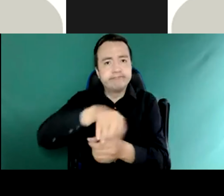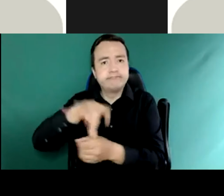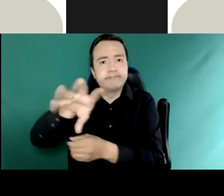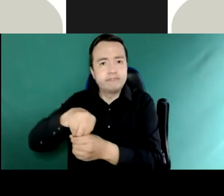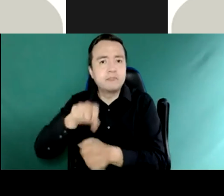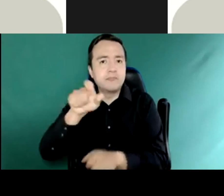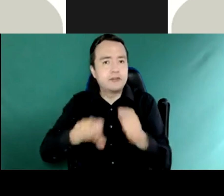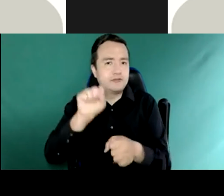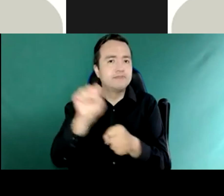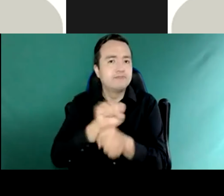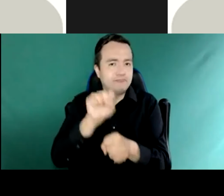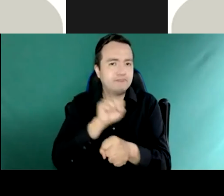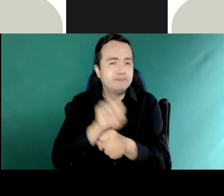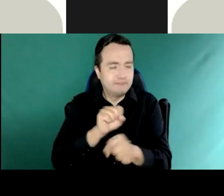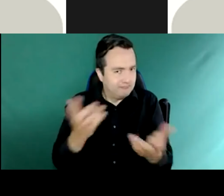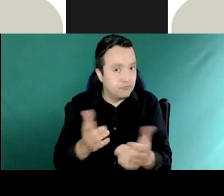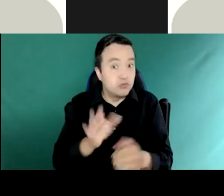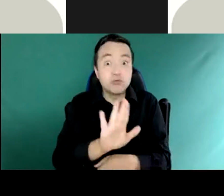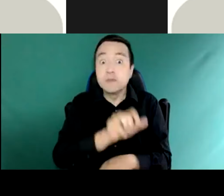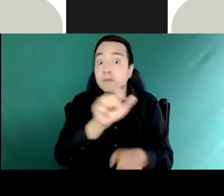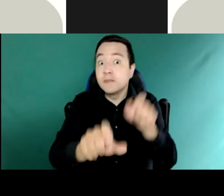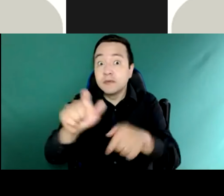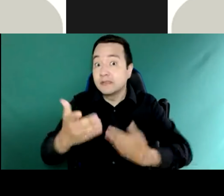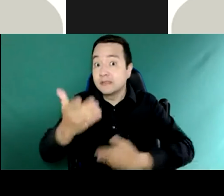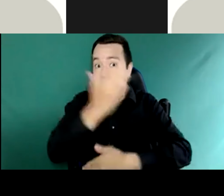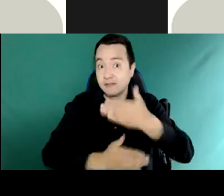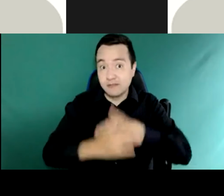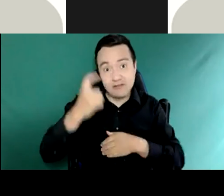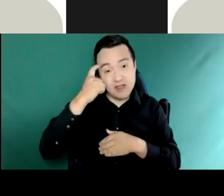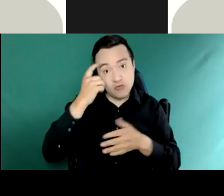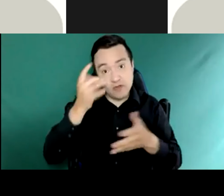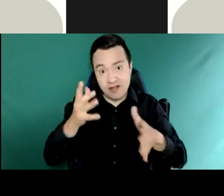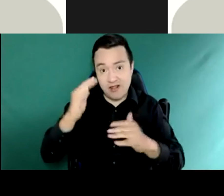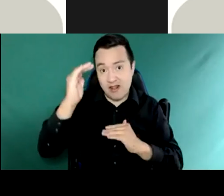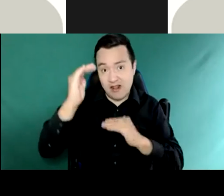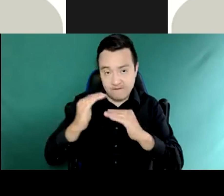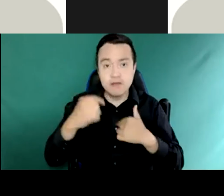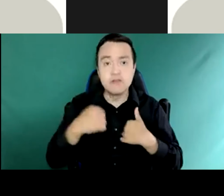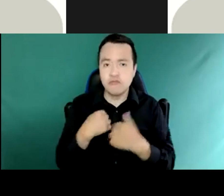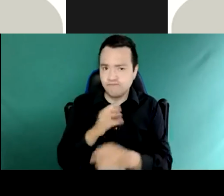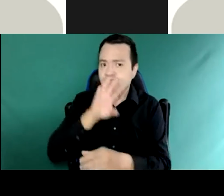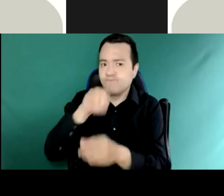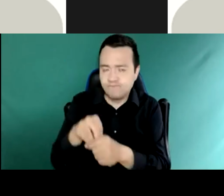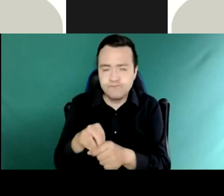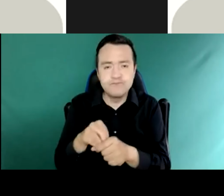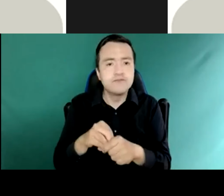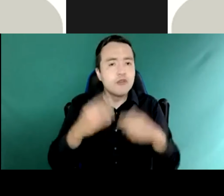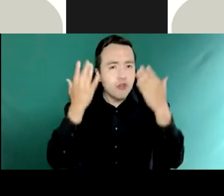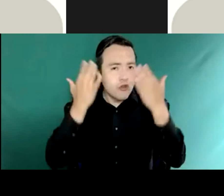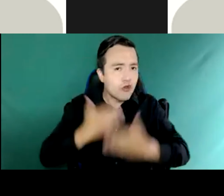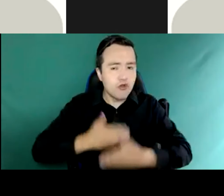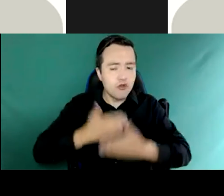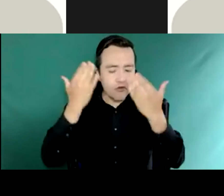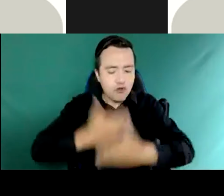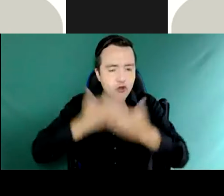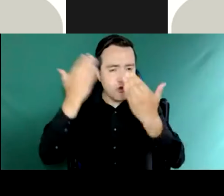leve, llamado Vértebra, donde tengo clases todos los días para trabajar en atención al cliente.